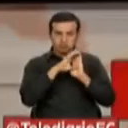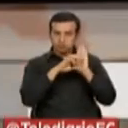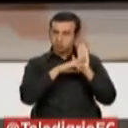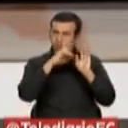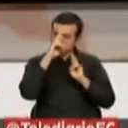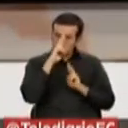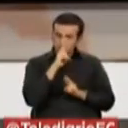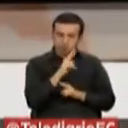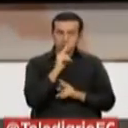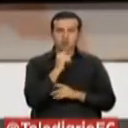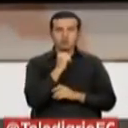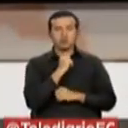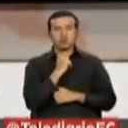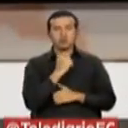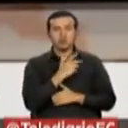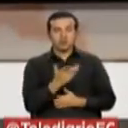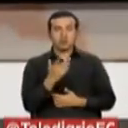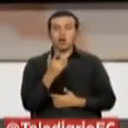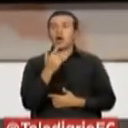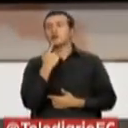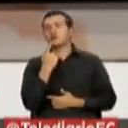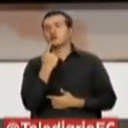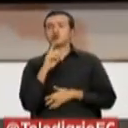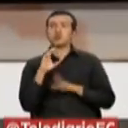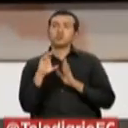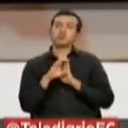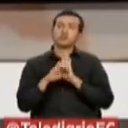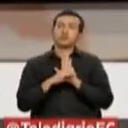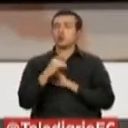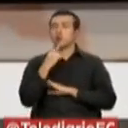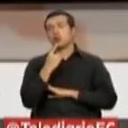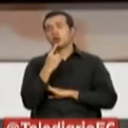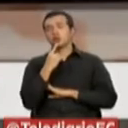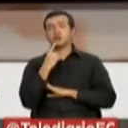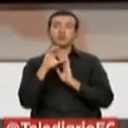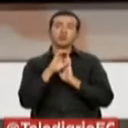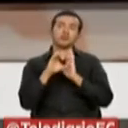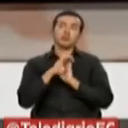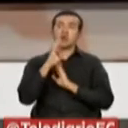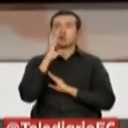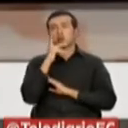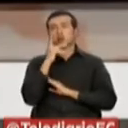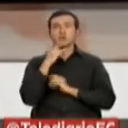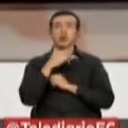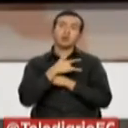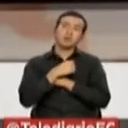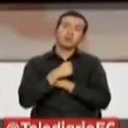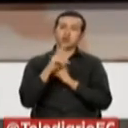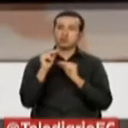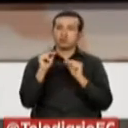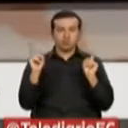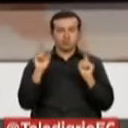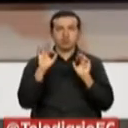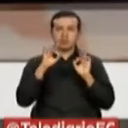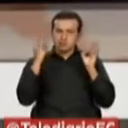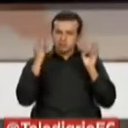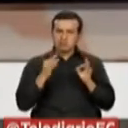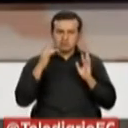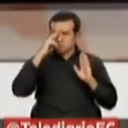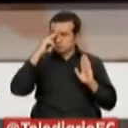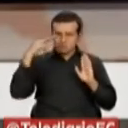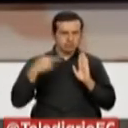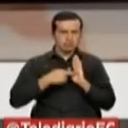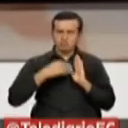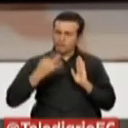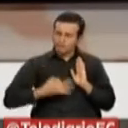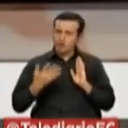solo que se le diga que ha sido un regalo y con infinito amor, sino que también se la viva.